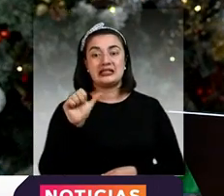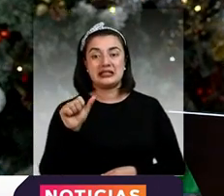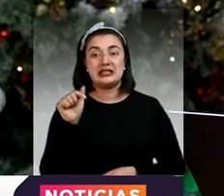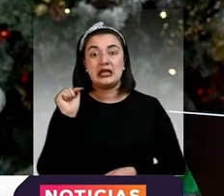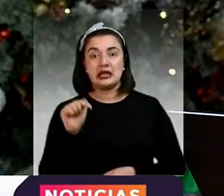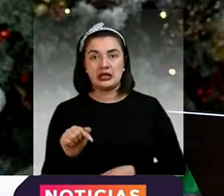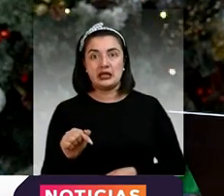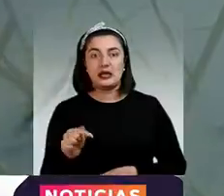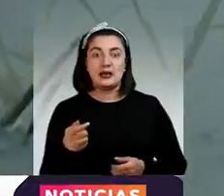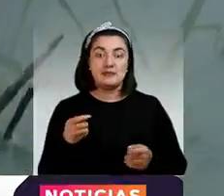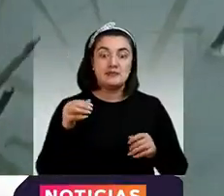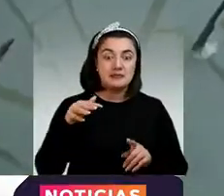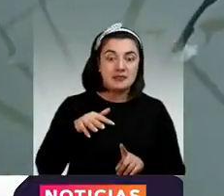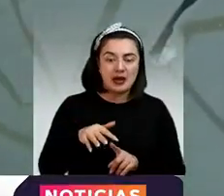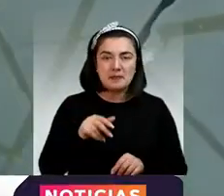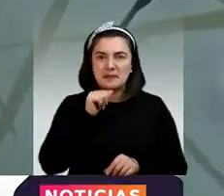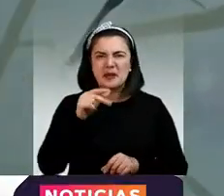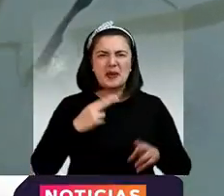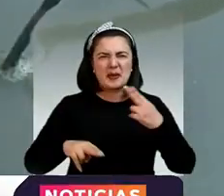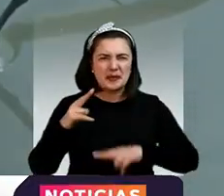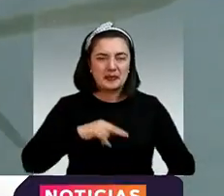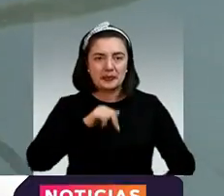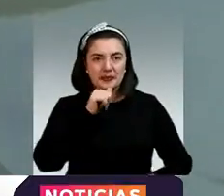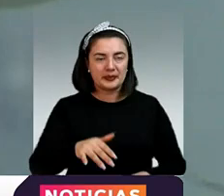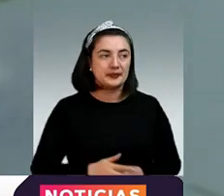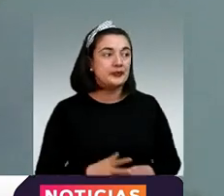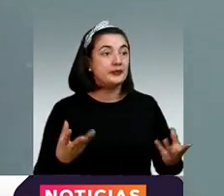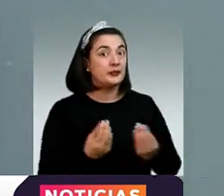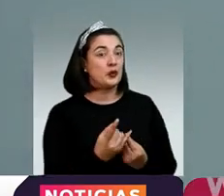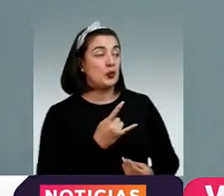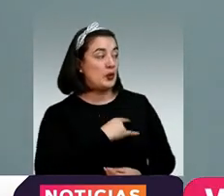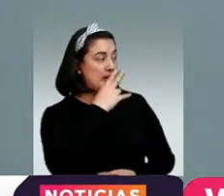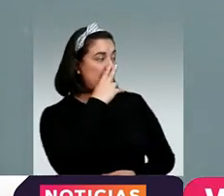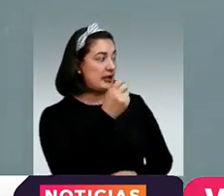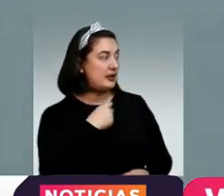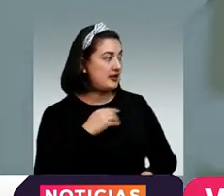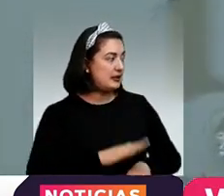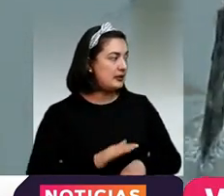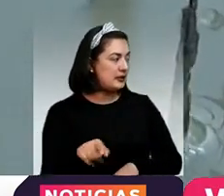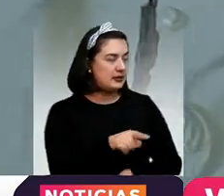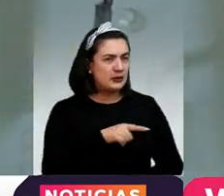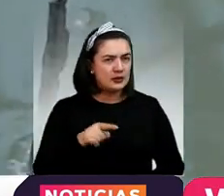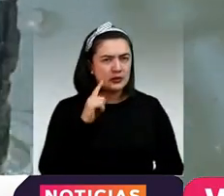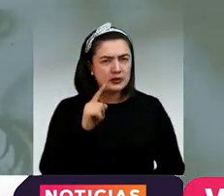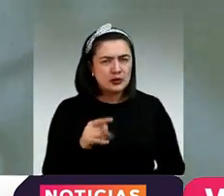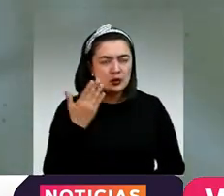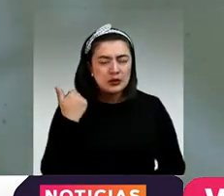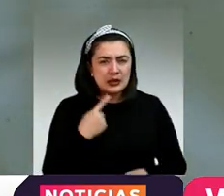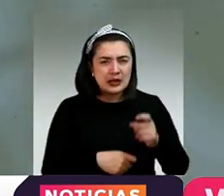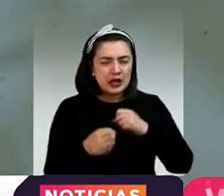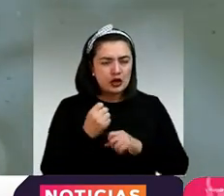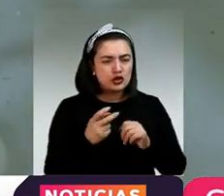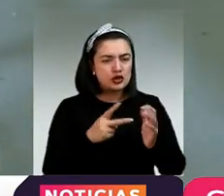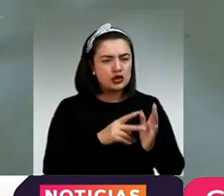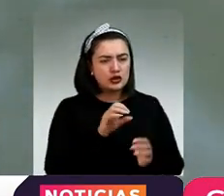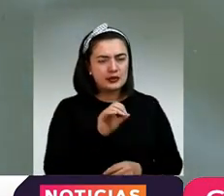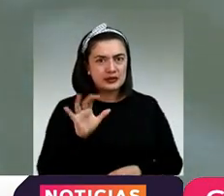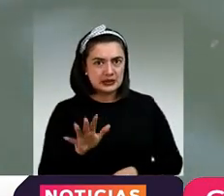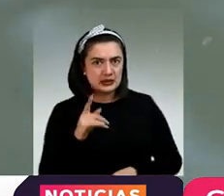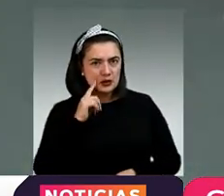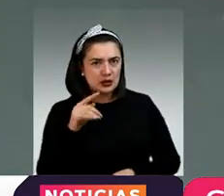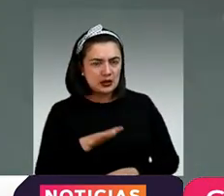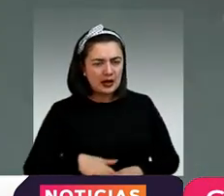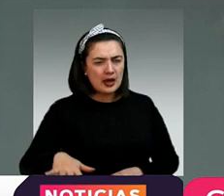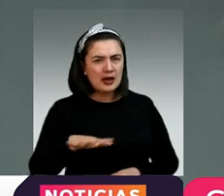reproducción la universidad nacional ha estado alerta de esta especie desde el año 2005 que estuvo en un lago artificial